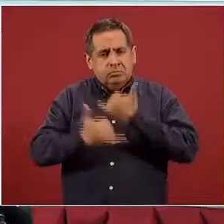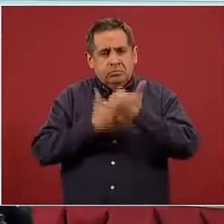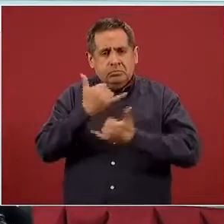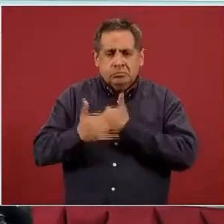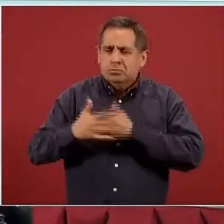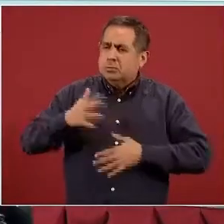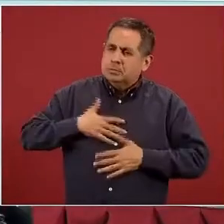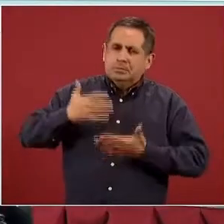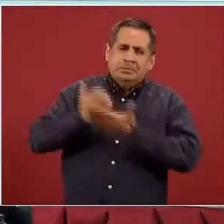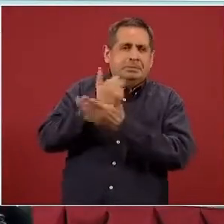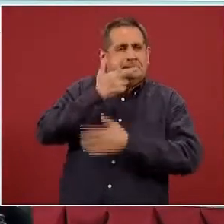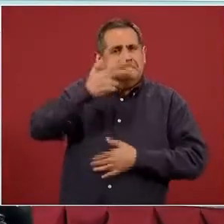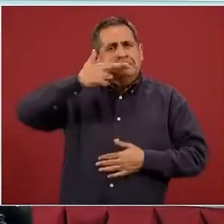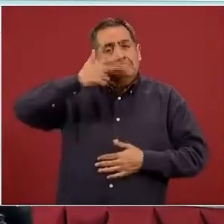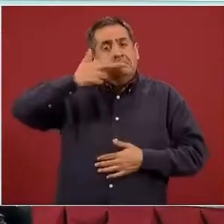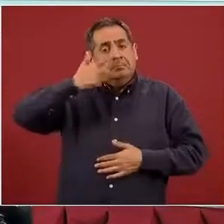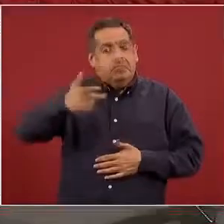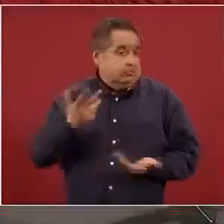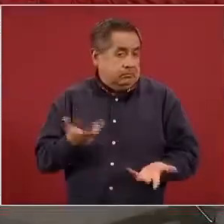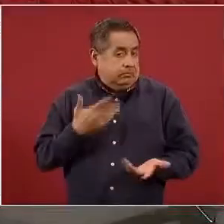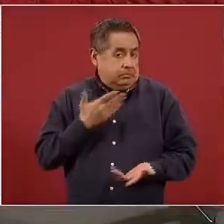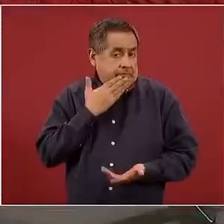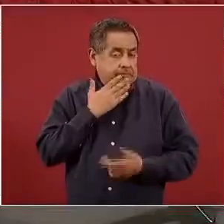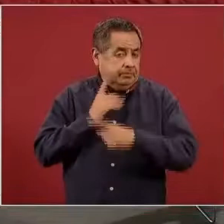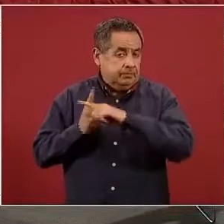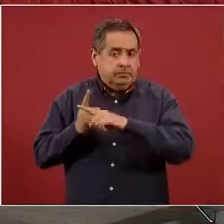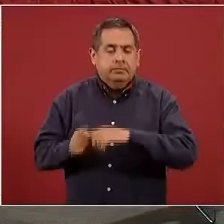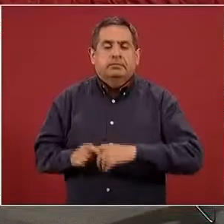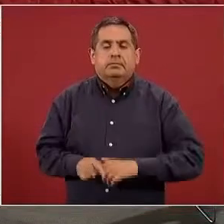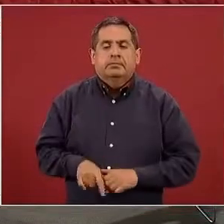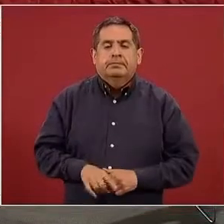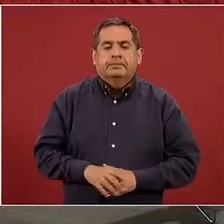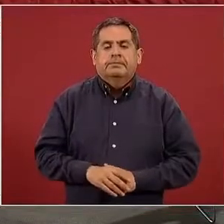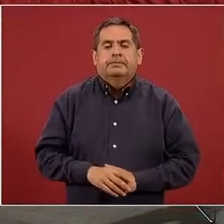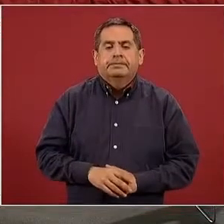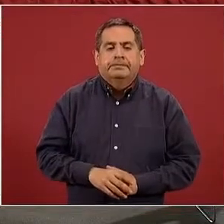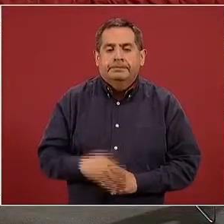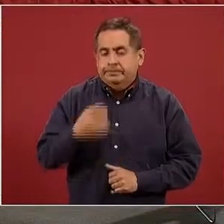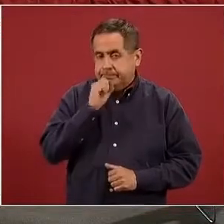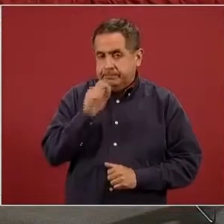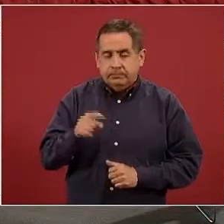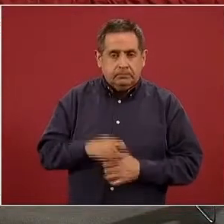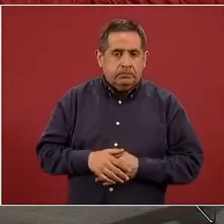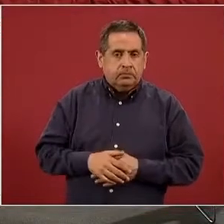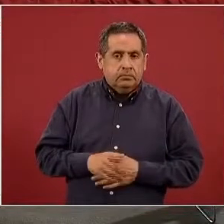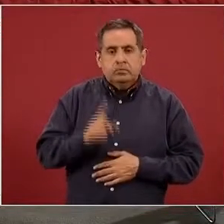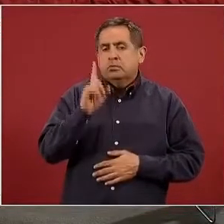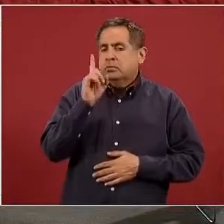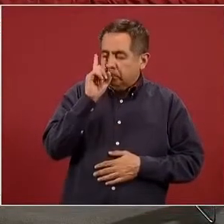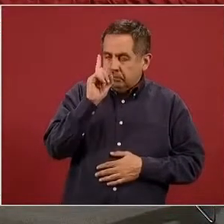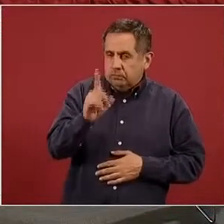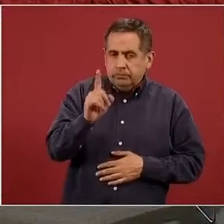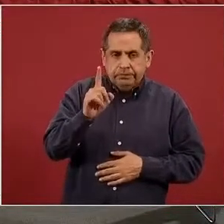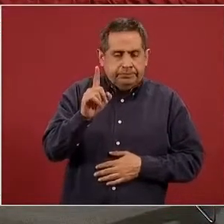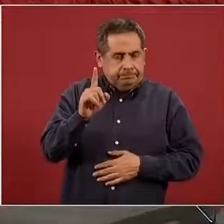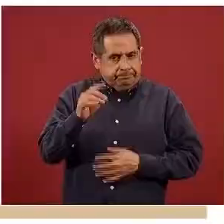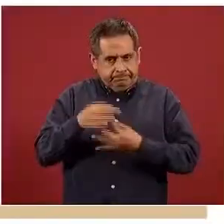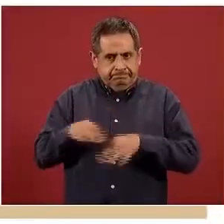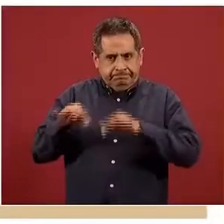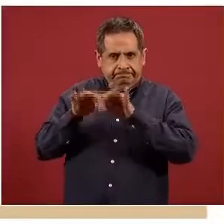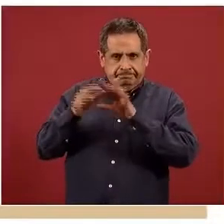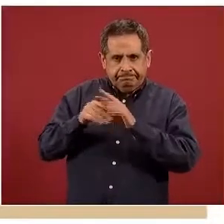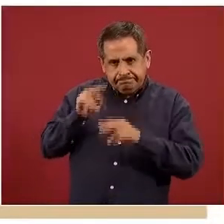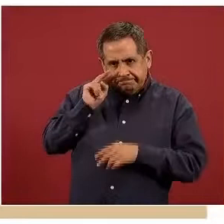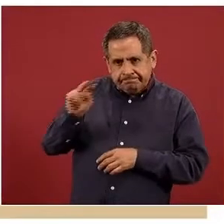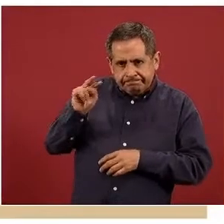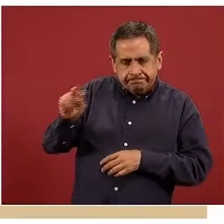ser cada vez mejores, ¿no? La siguiente, por favor. Y una de las cosas bien importantes que ya